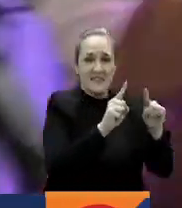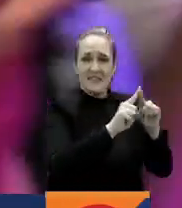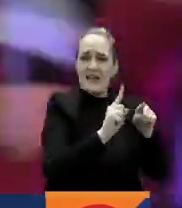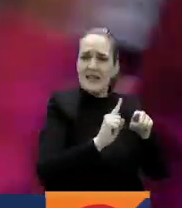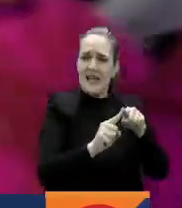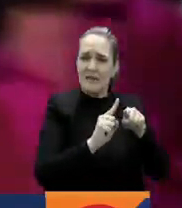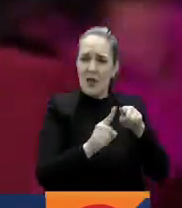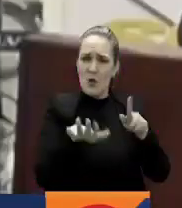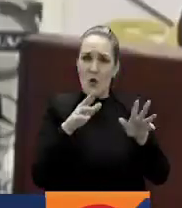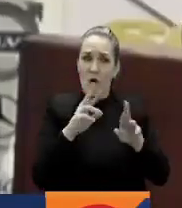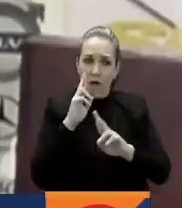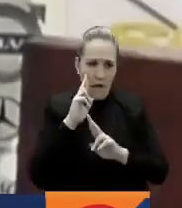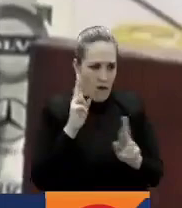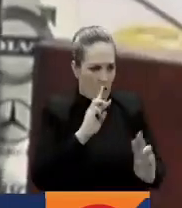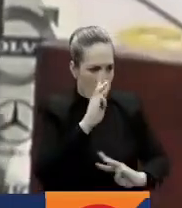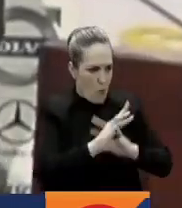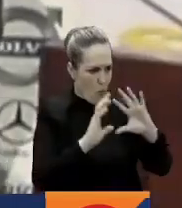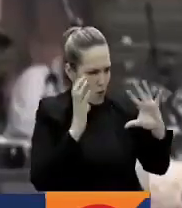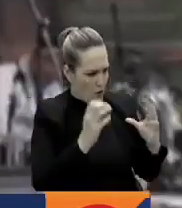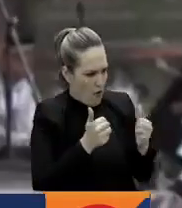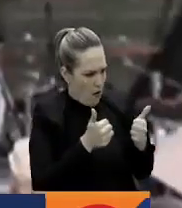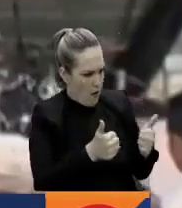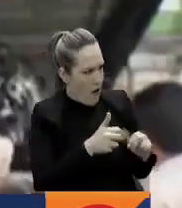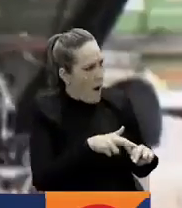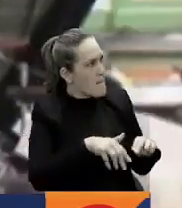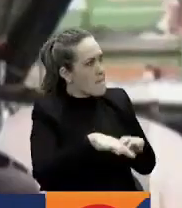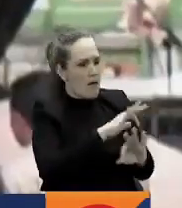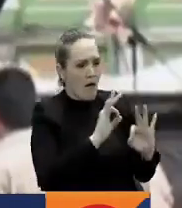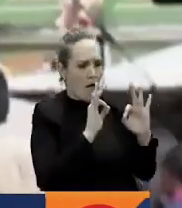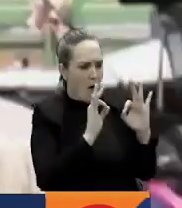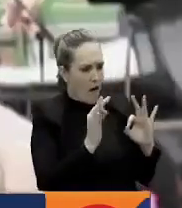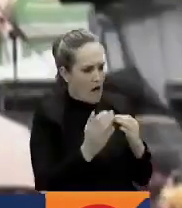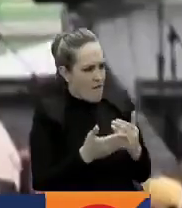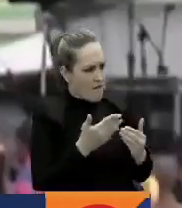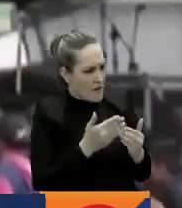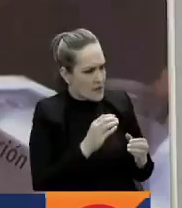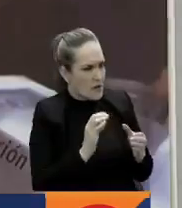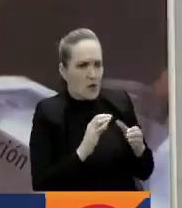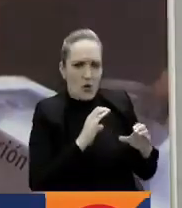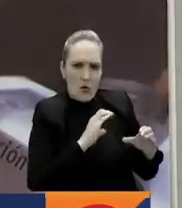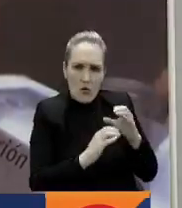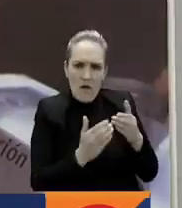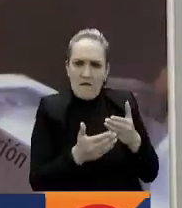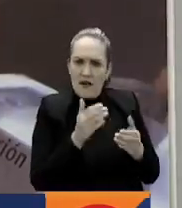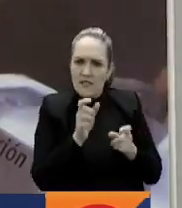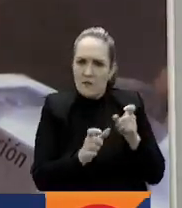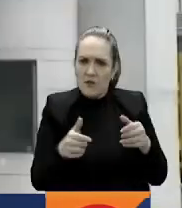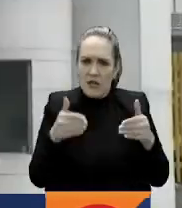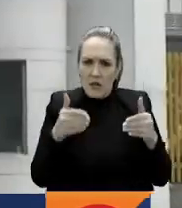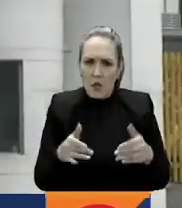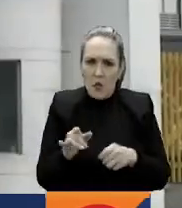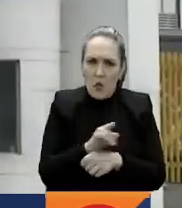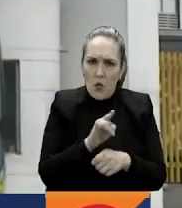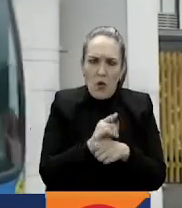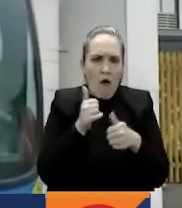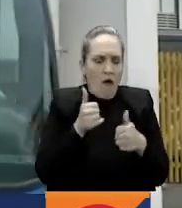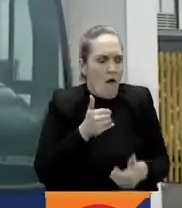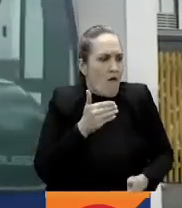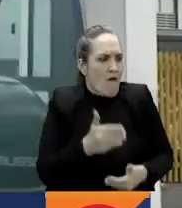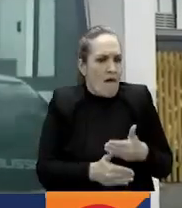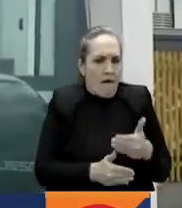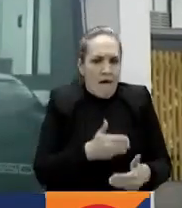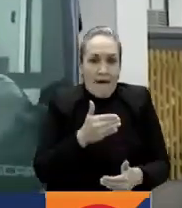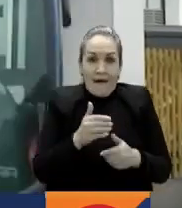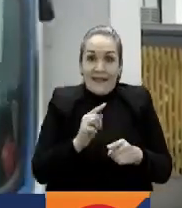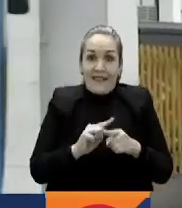ganó reconocimientos mundiales por sus aportes al medio ambiente y a facilitar la inclusión de quienes viven con discapacidad. Pero ese modelo de Transmilenio